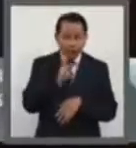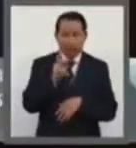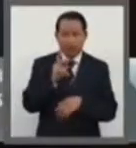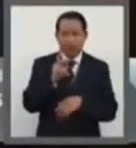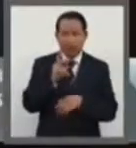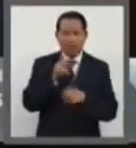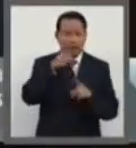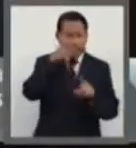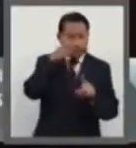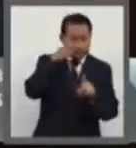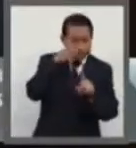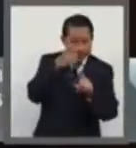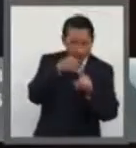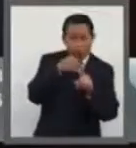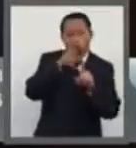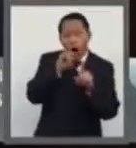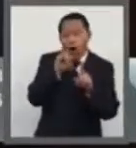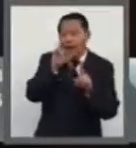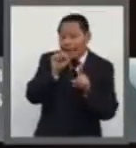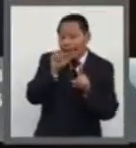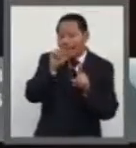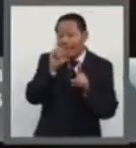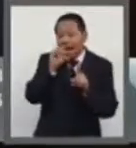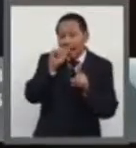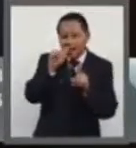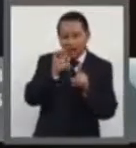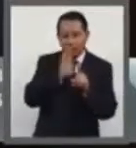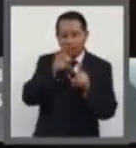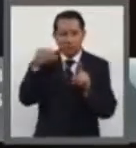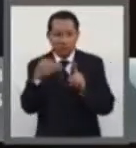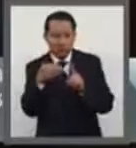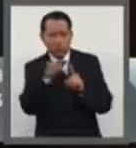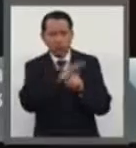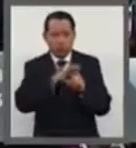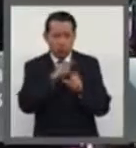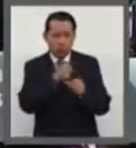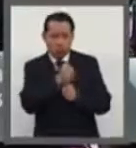manera directa e indirecta a través